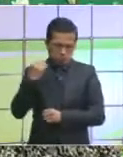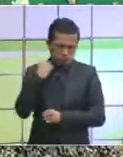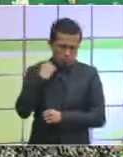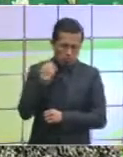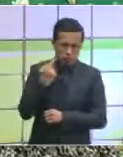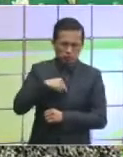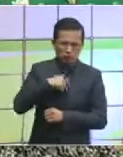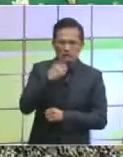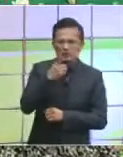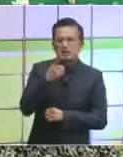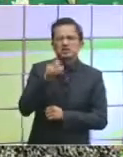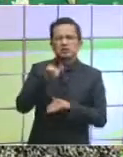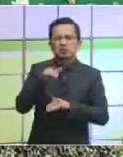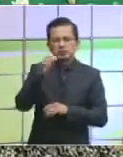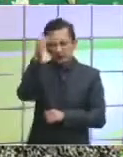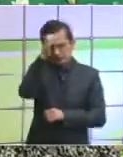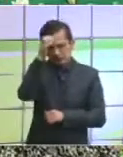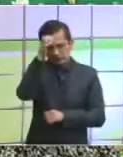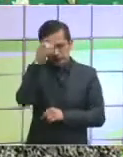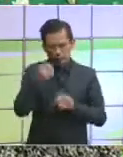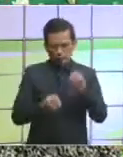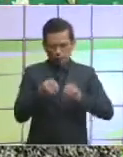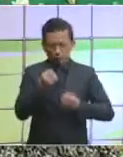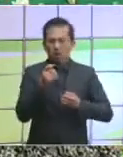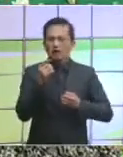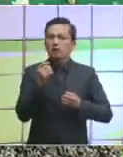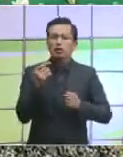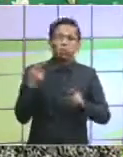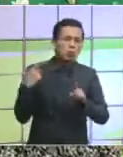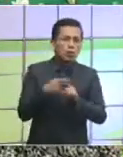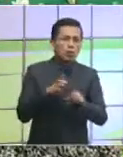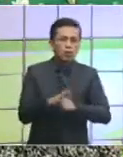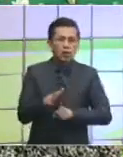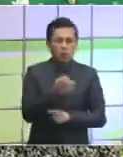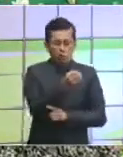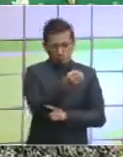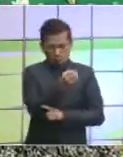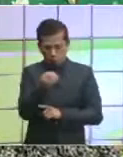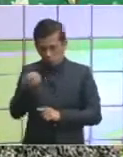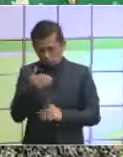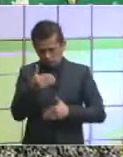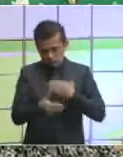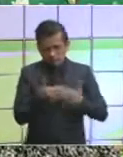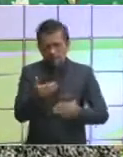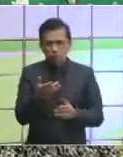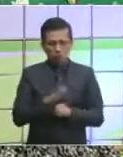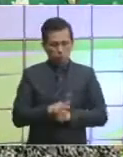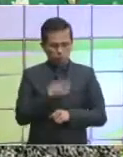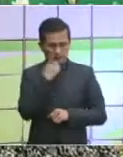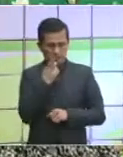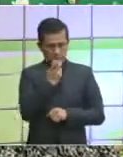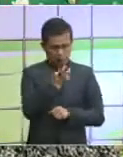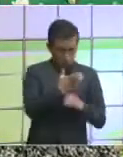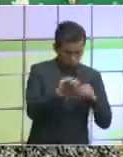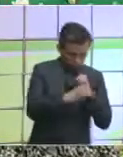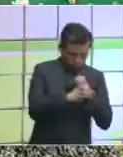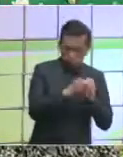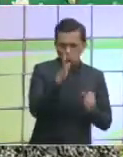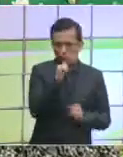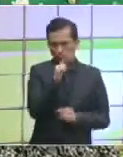conocemos de ciencia jurídica es precisamente ordenar los mismos fenómenos jurídicos decir estas cosas no se pueden hacer estas